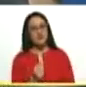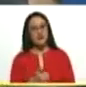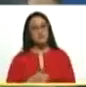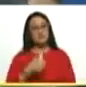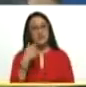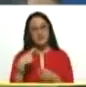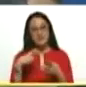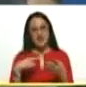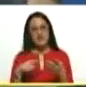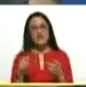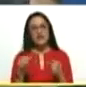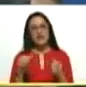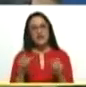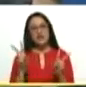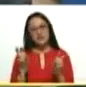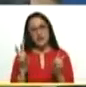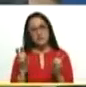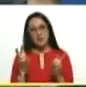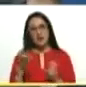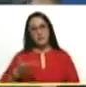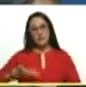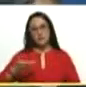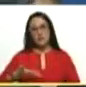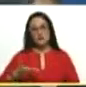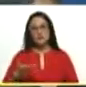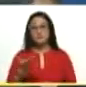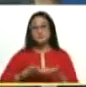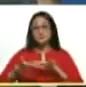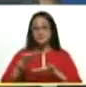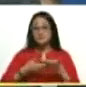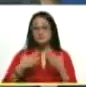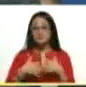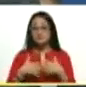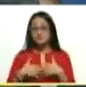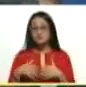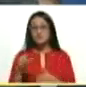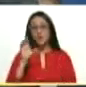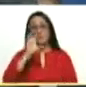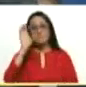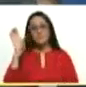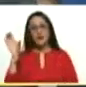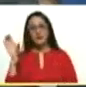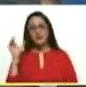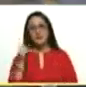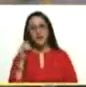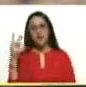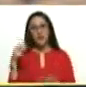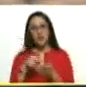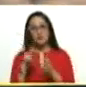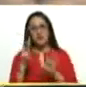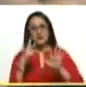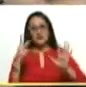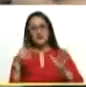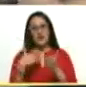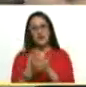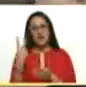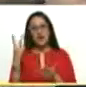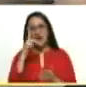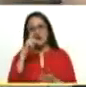diversas áreas estratégicas. En cuanto al intercambio comercial, nuestros países registraron entre el año 2017 y